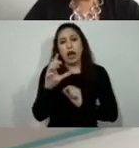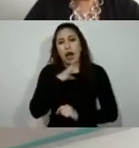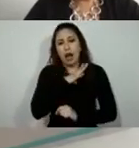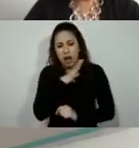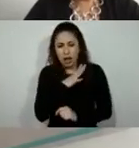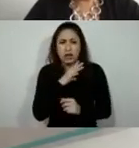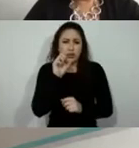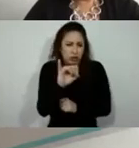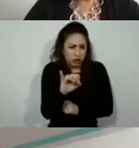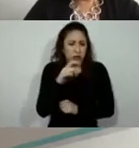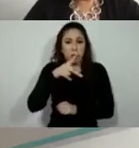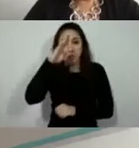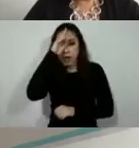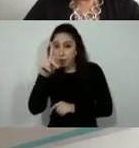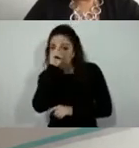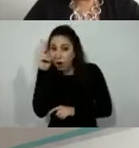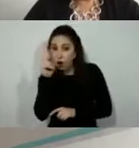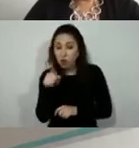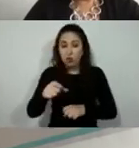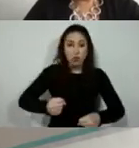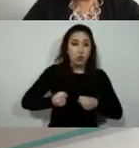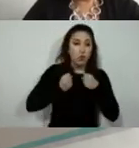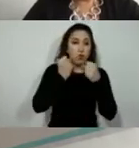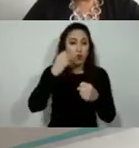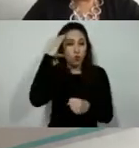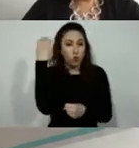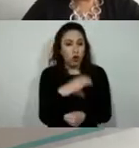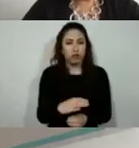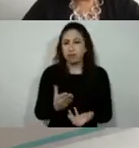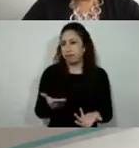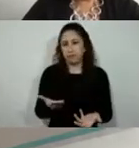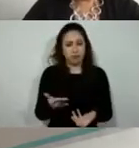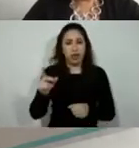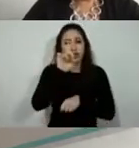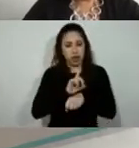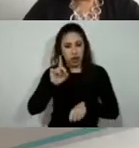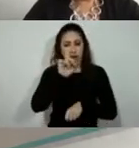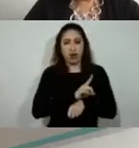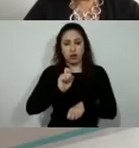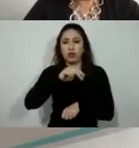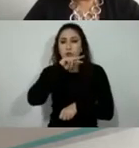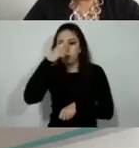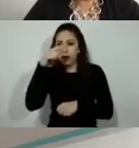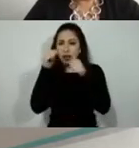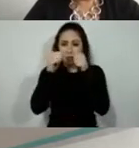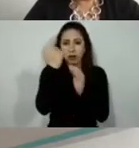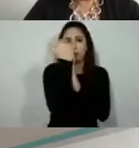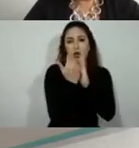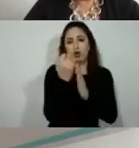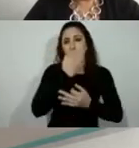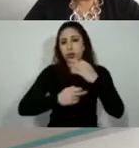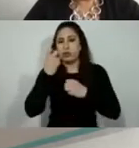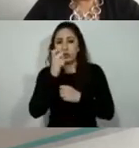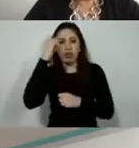estamos haciendo cosas y que nos ocupamos todos los días en atender, lo hacemos. Y resultados, los